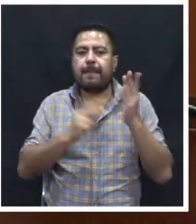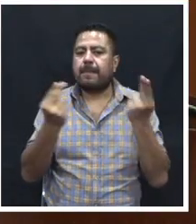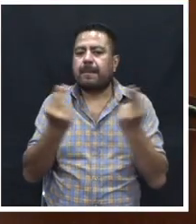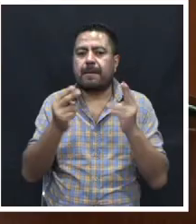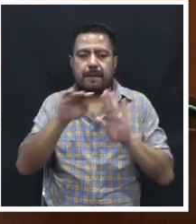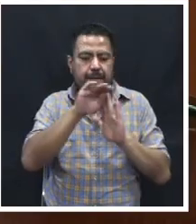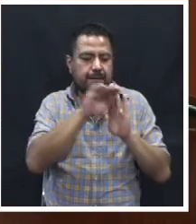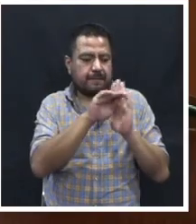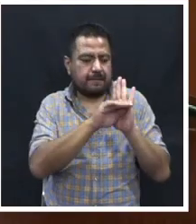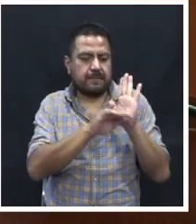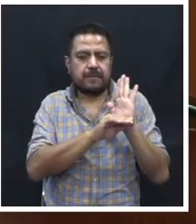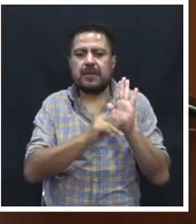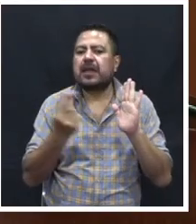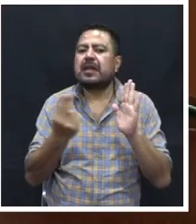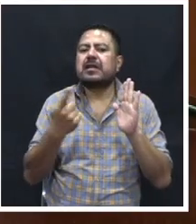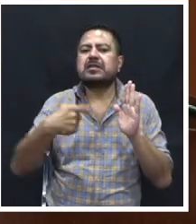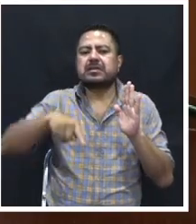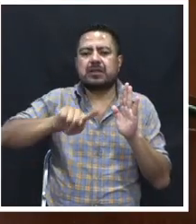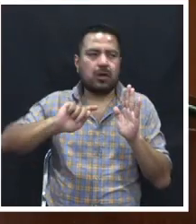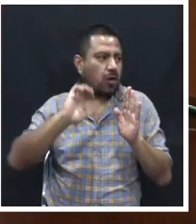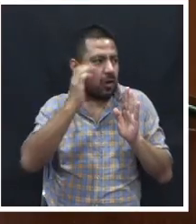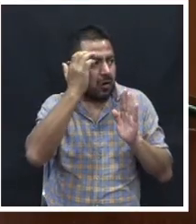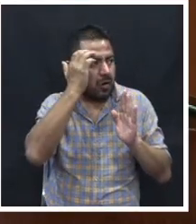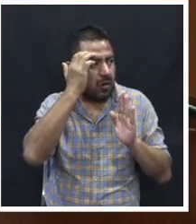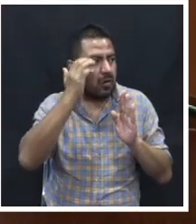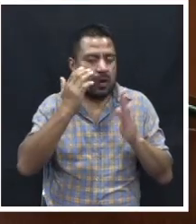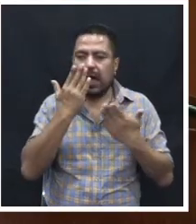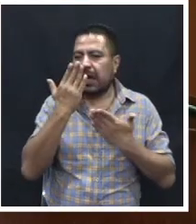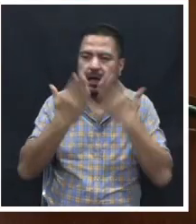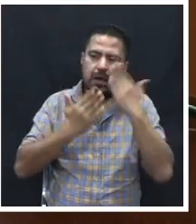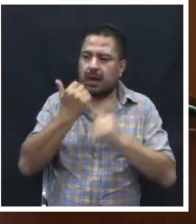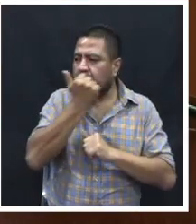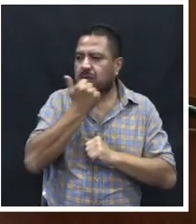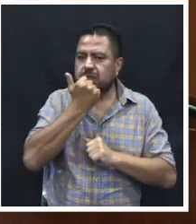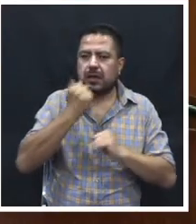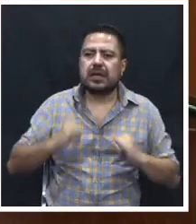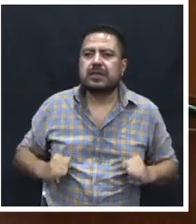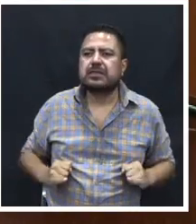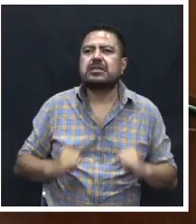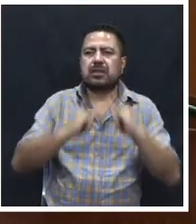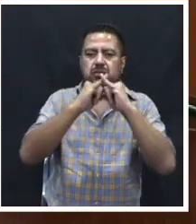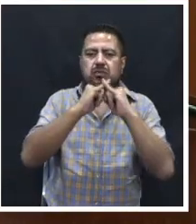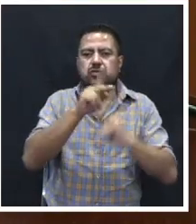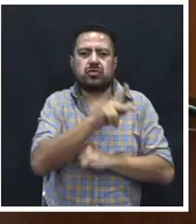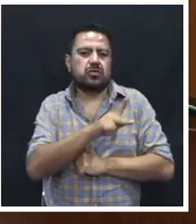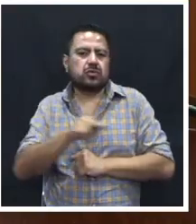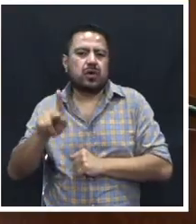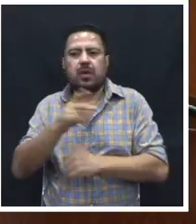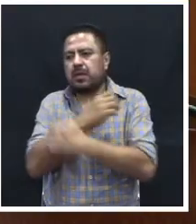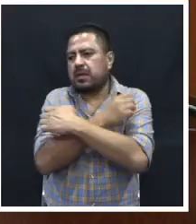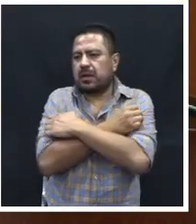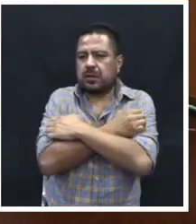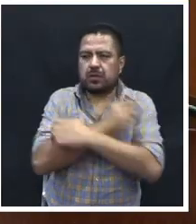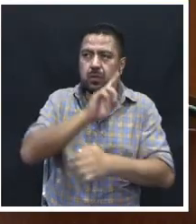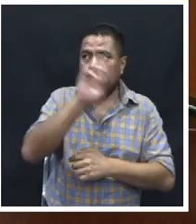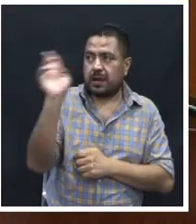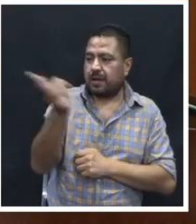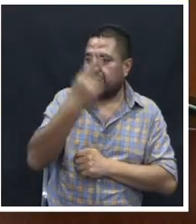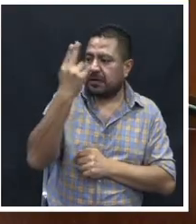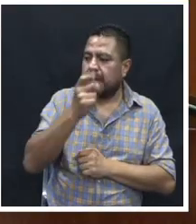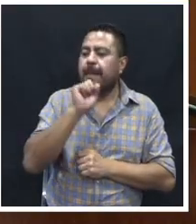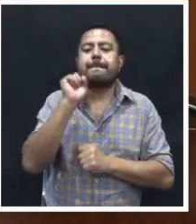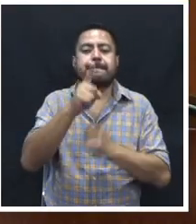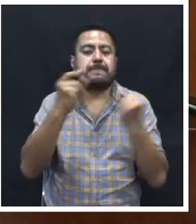inscripción que necesita conocer un estudiante de una institución de educación superior.